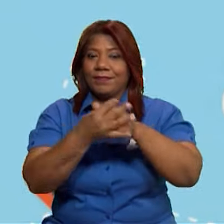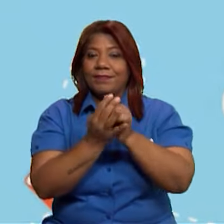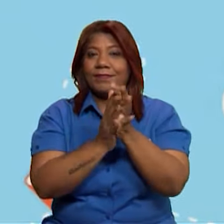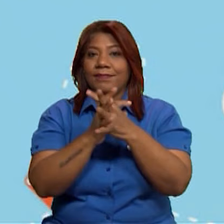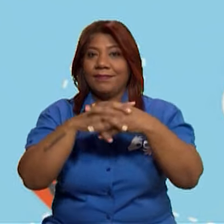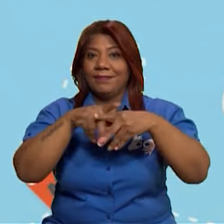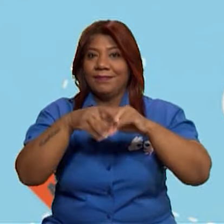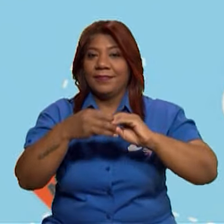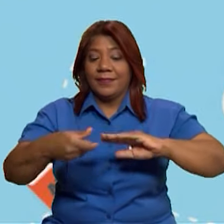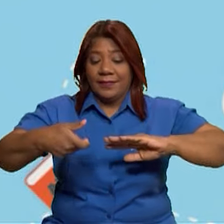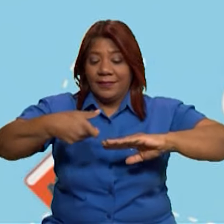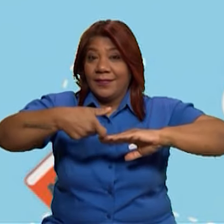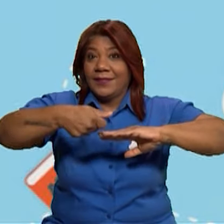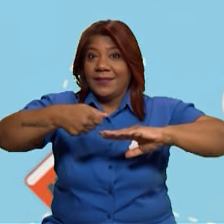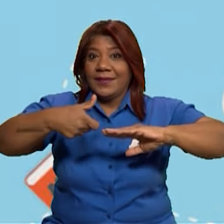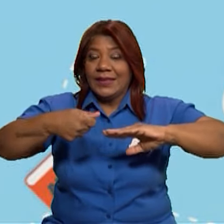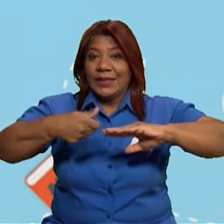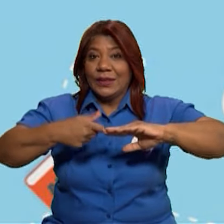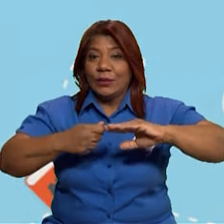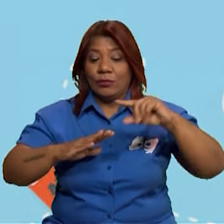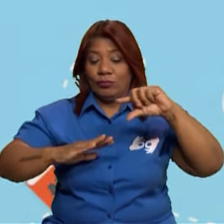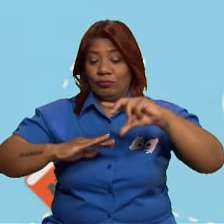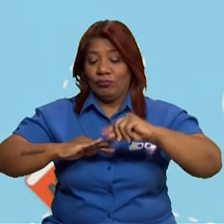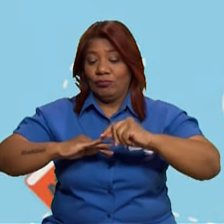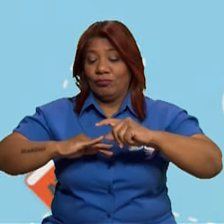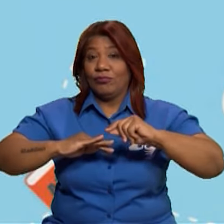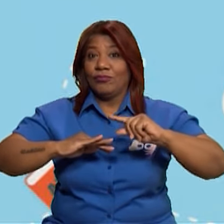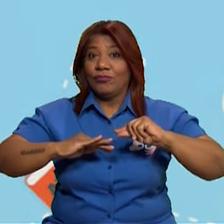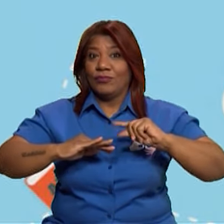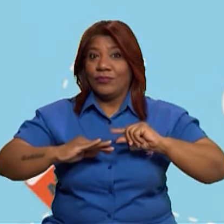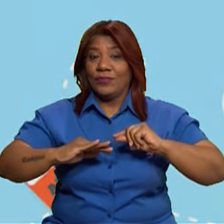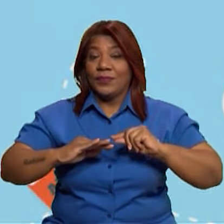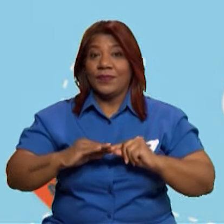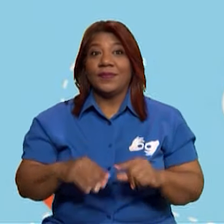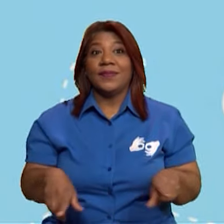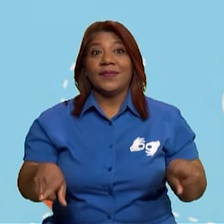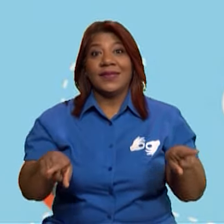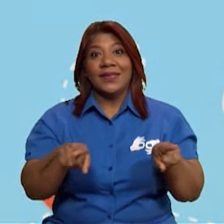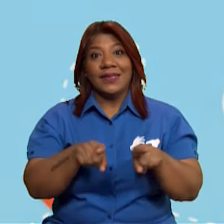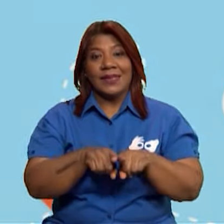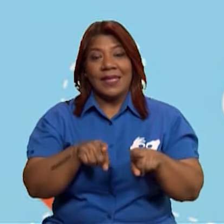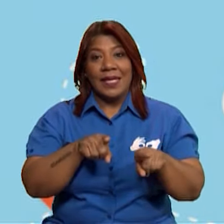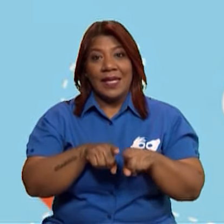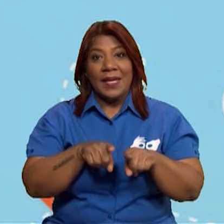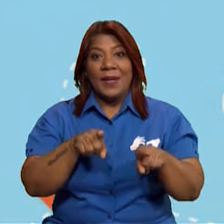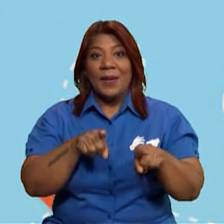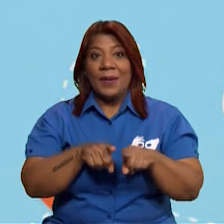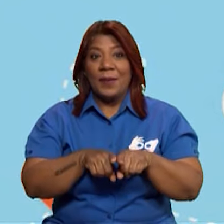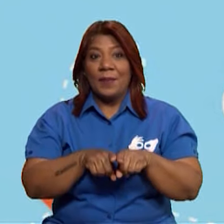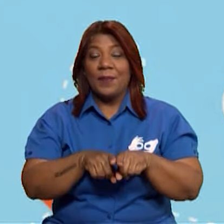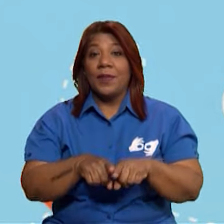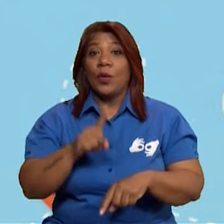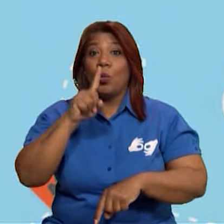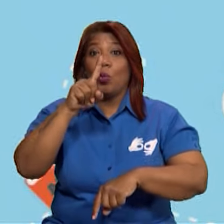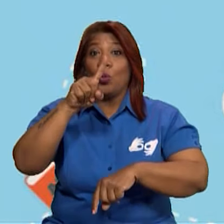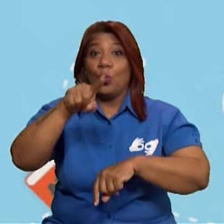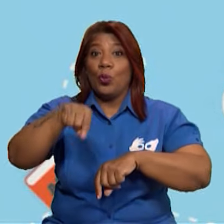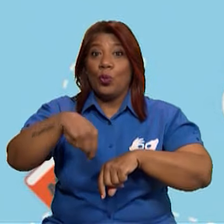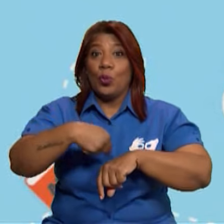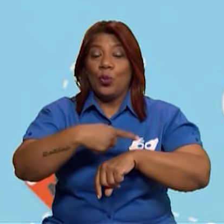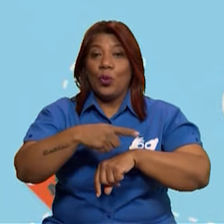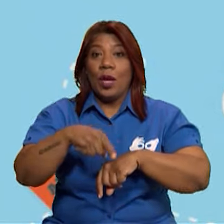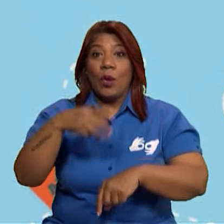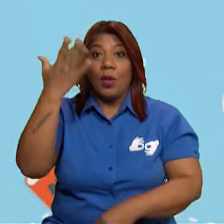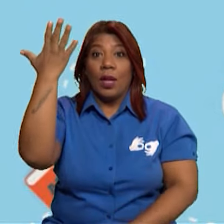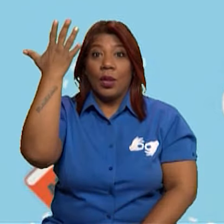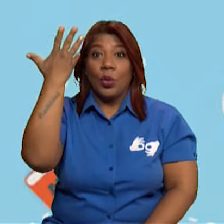una alimentación sana estás cuidando tu cuerpo, también tienes que hacer actividades físicas al menos 1 hora